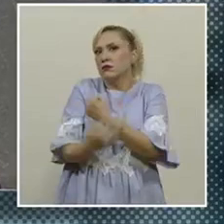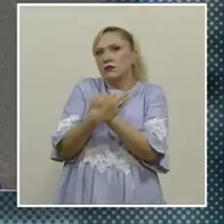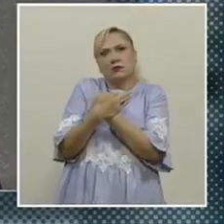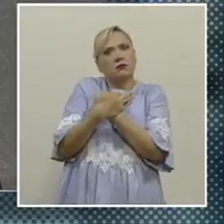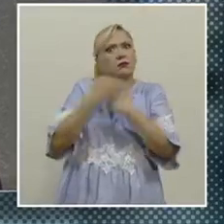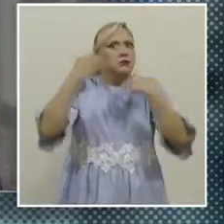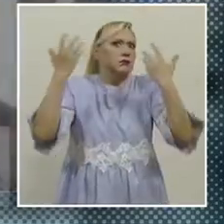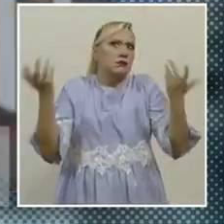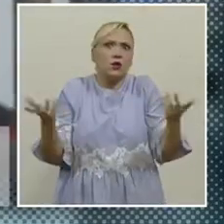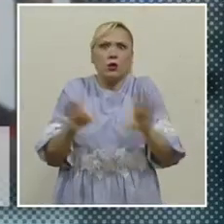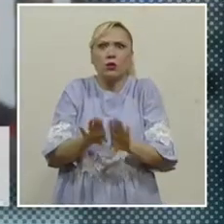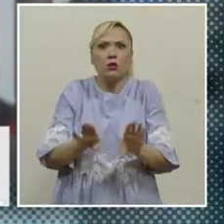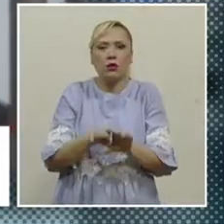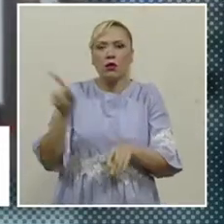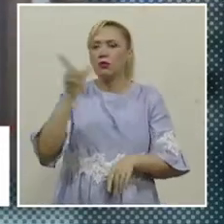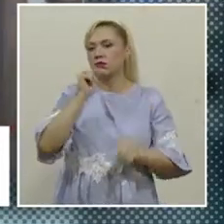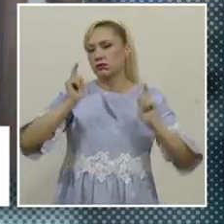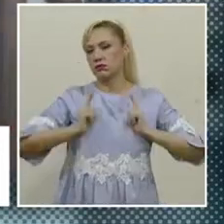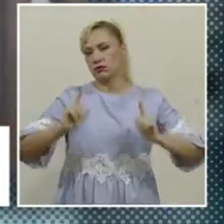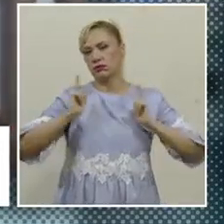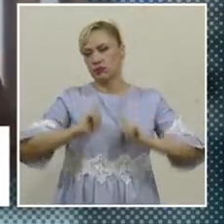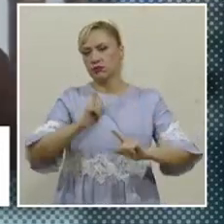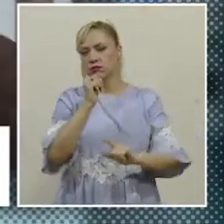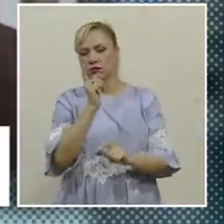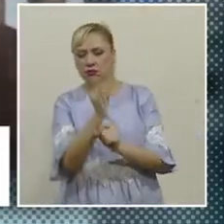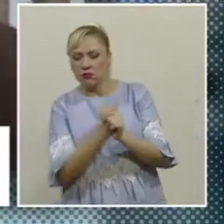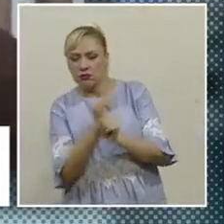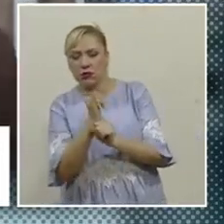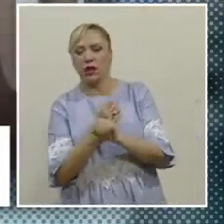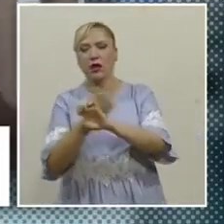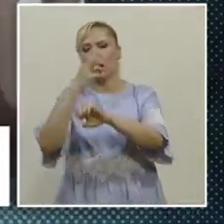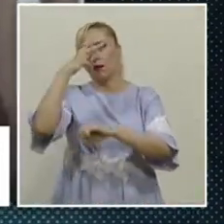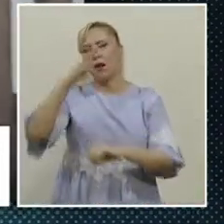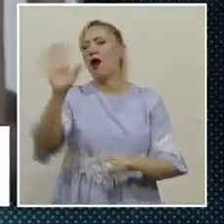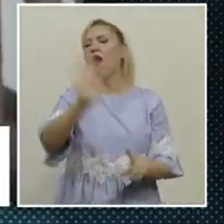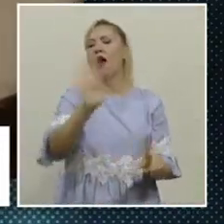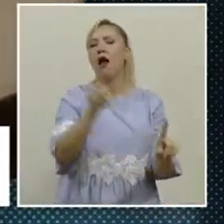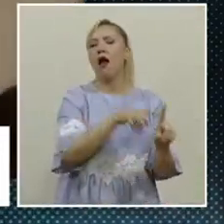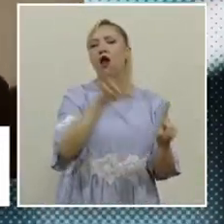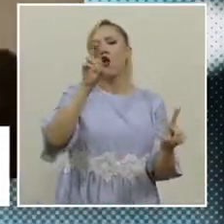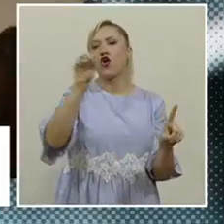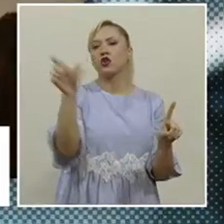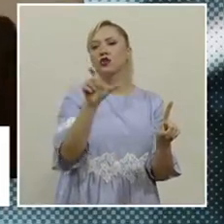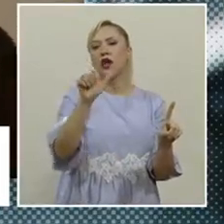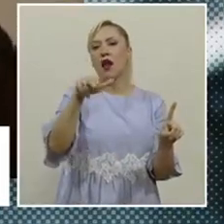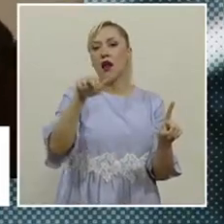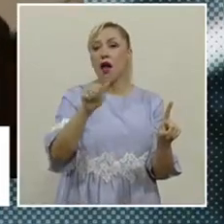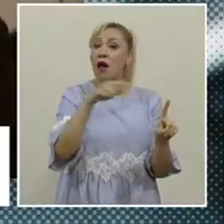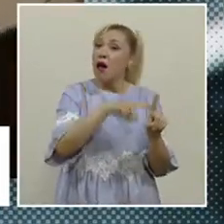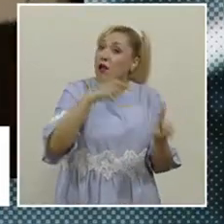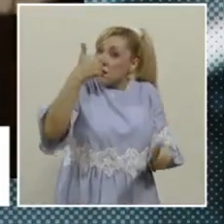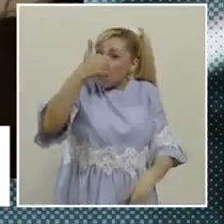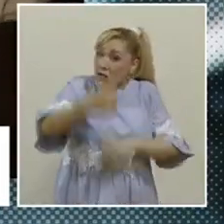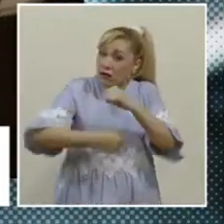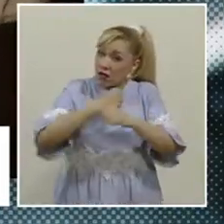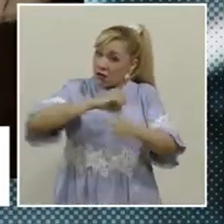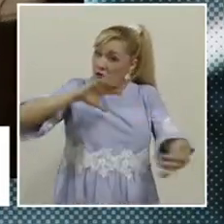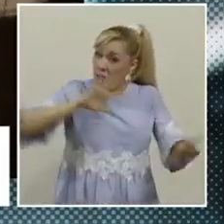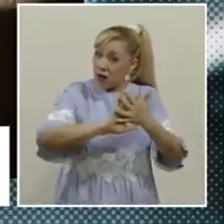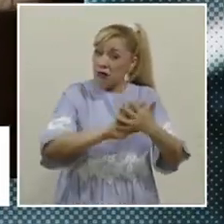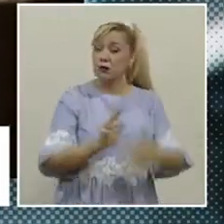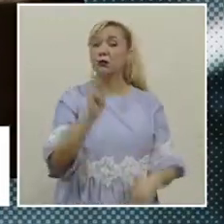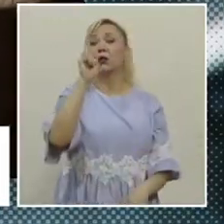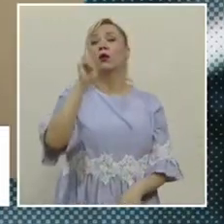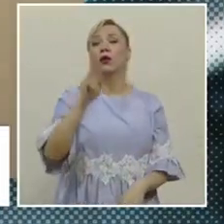del Estado de México se desistió de la acción penal en contra de la joven Roxana N., que había sido sentenciada a 6 años de prisión por